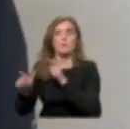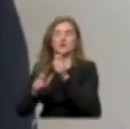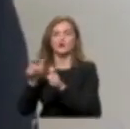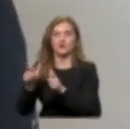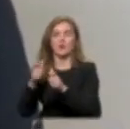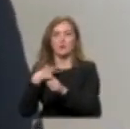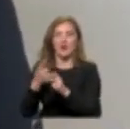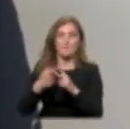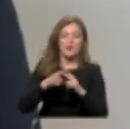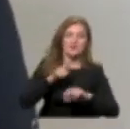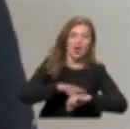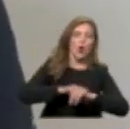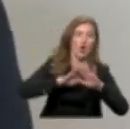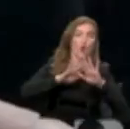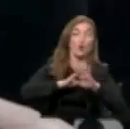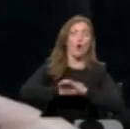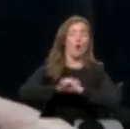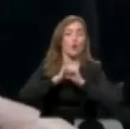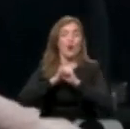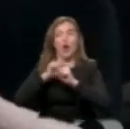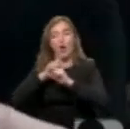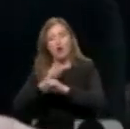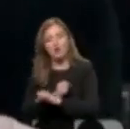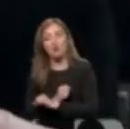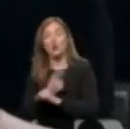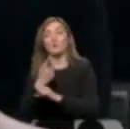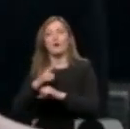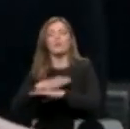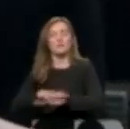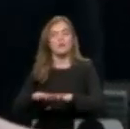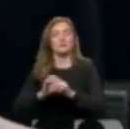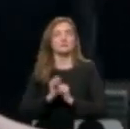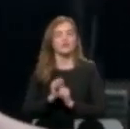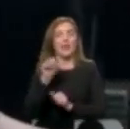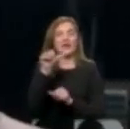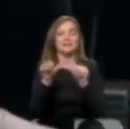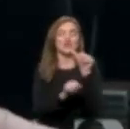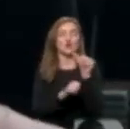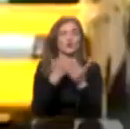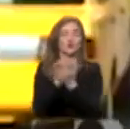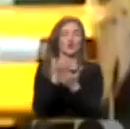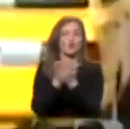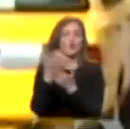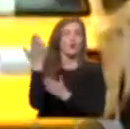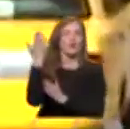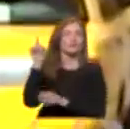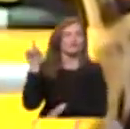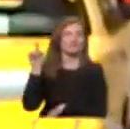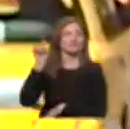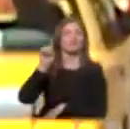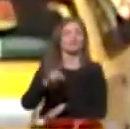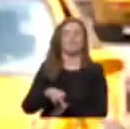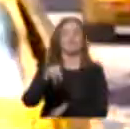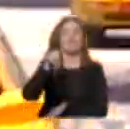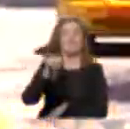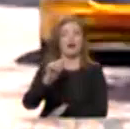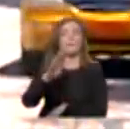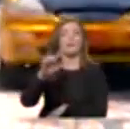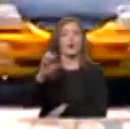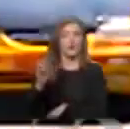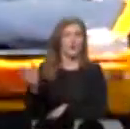permita mejorar la ocupación del espacio vial. Precisamente, según el asesor económico del alcalde, Pablo Dávalos, incluso esta medida contempla